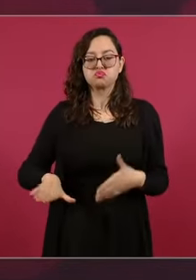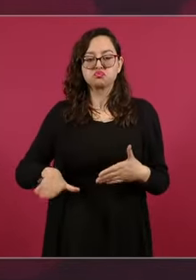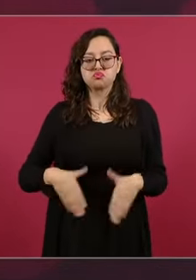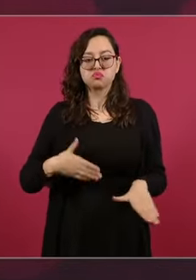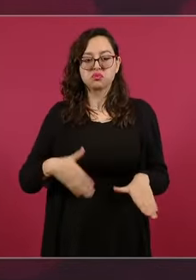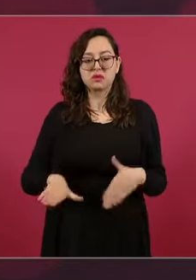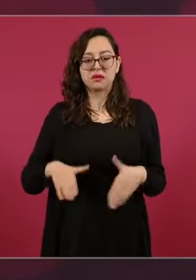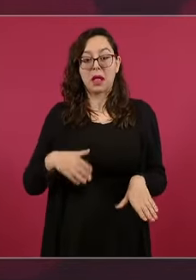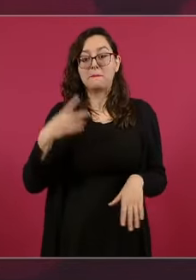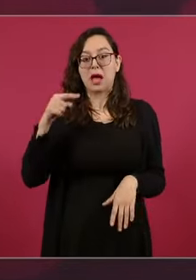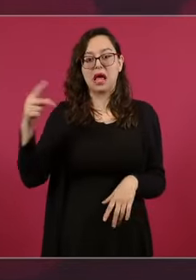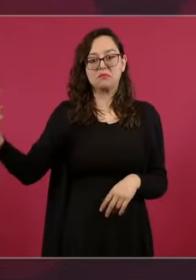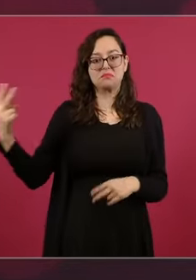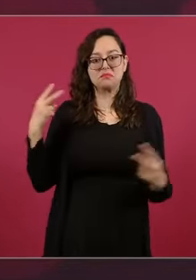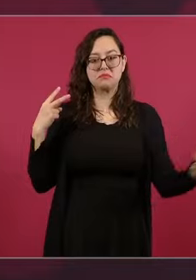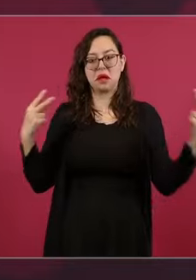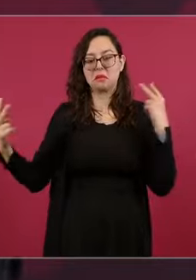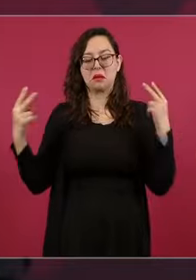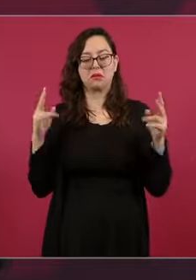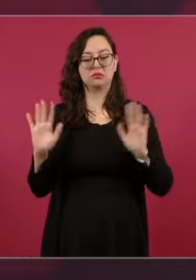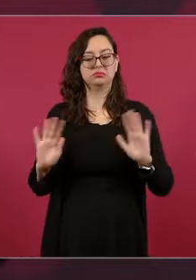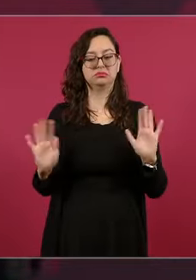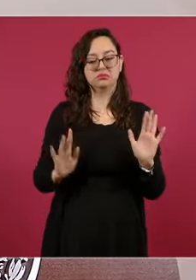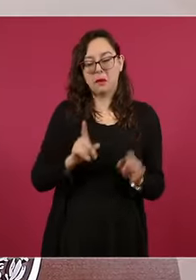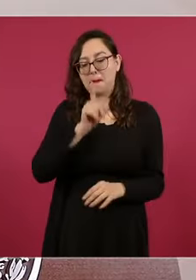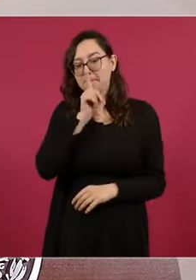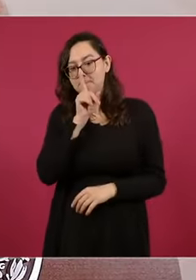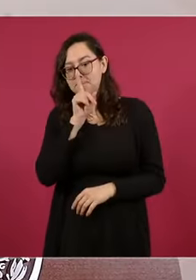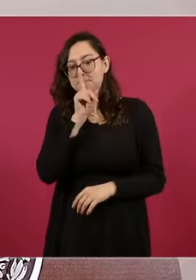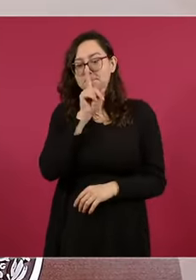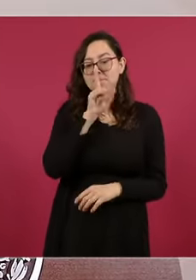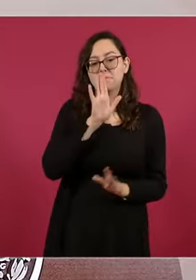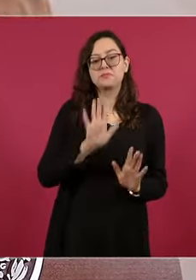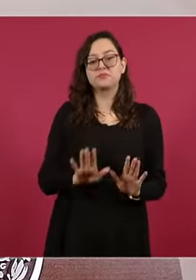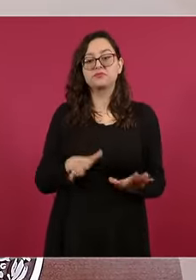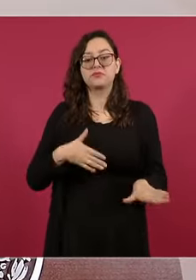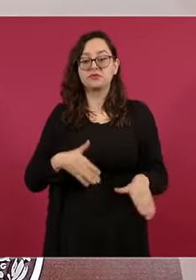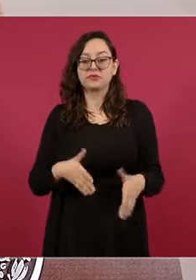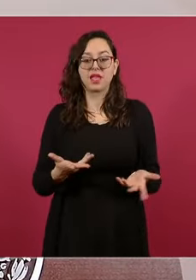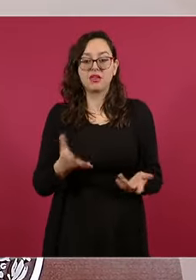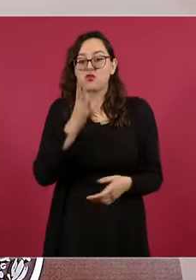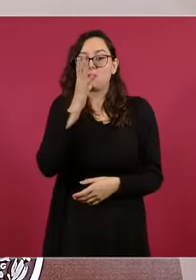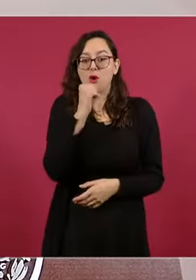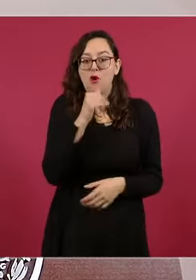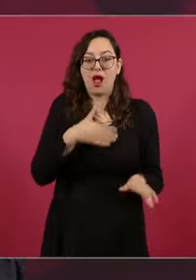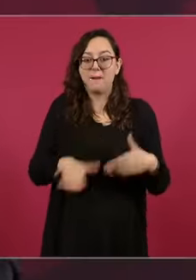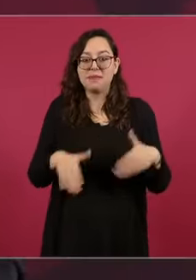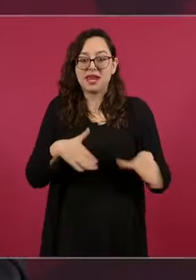Para que no me identificaran, porque si no, pues ya no camino, ¿no?